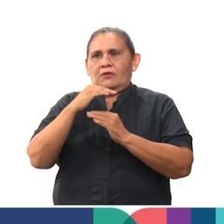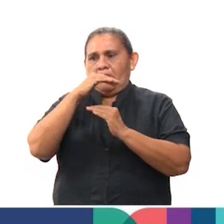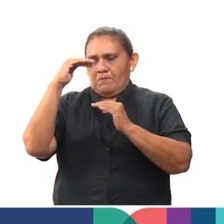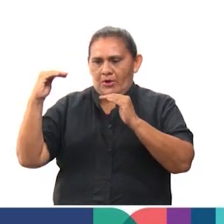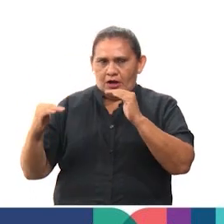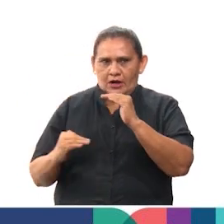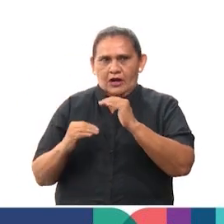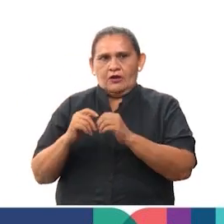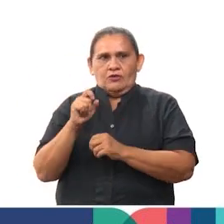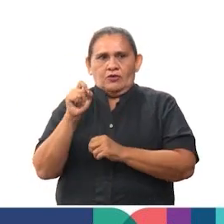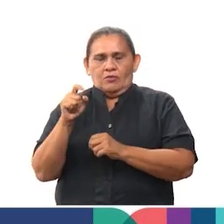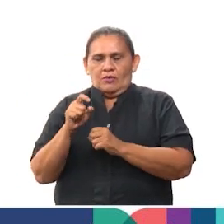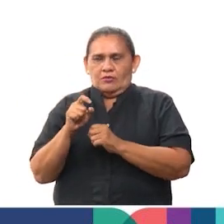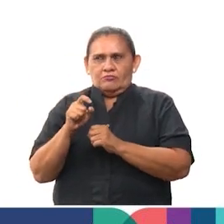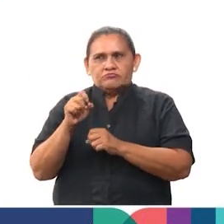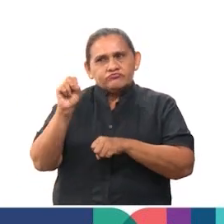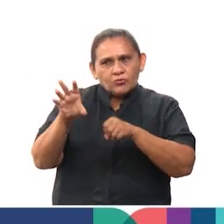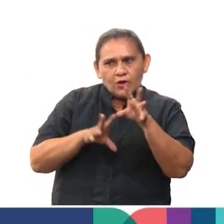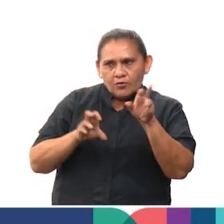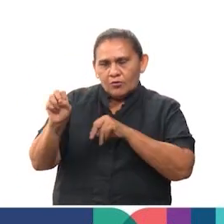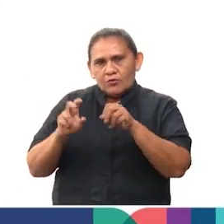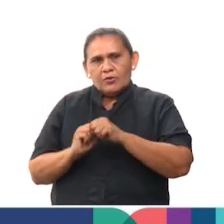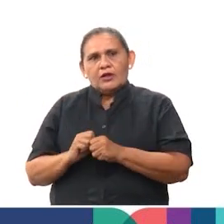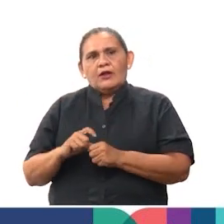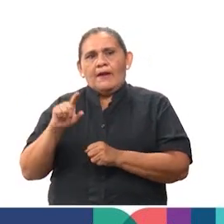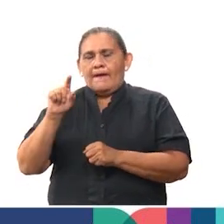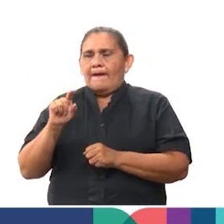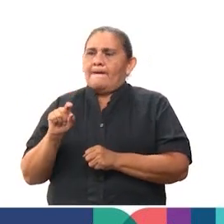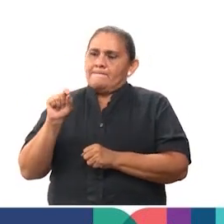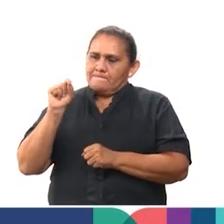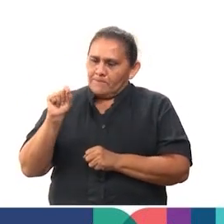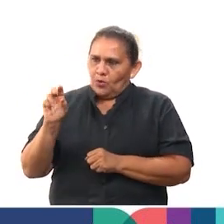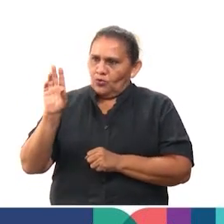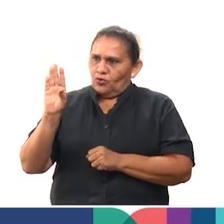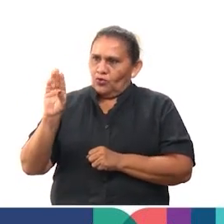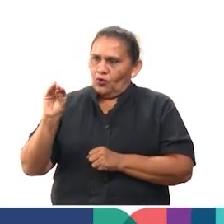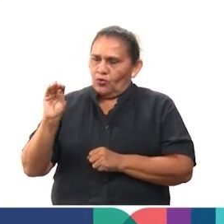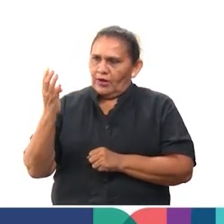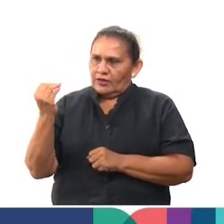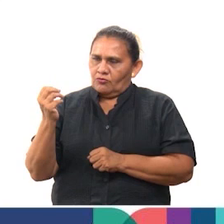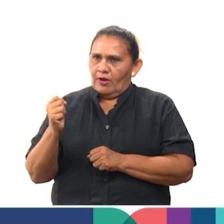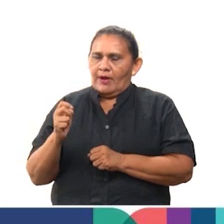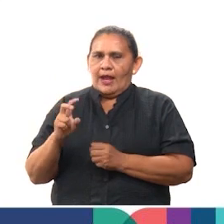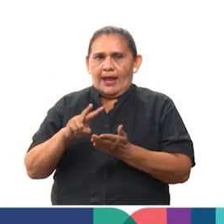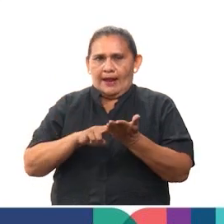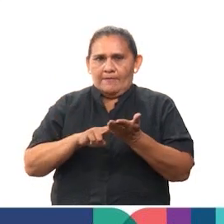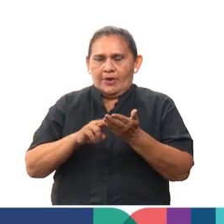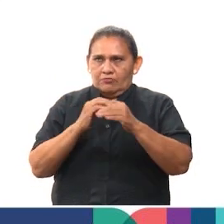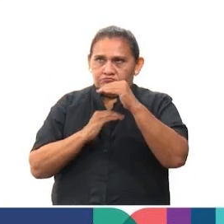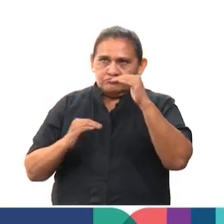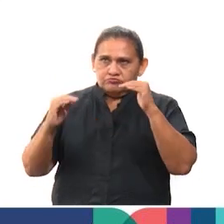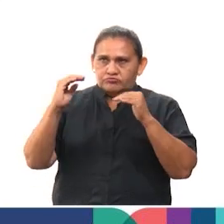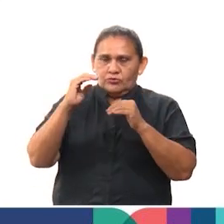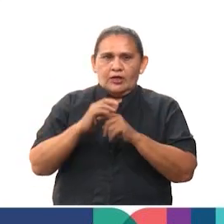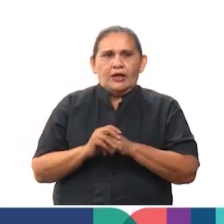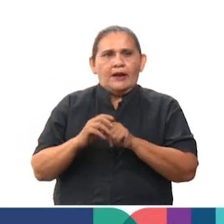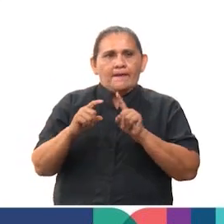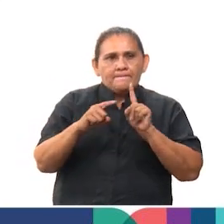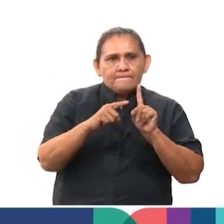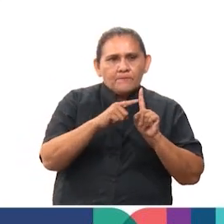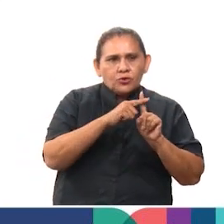coronavirus, .99% yanil, yash yetel tubin unakal. Uchik pahal, le cojanil y chilmako be,